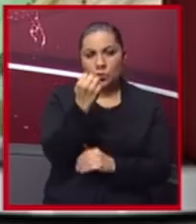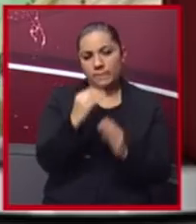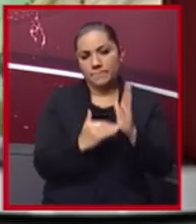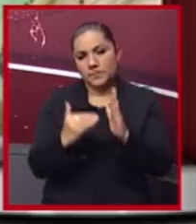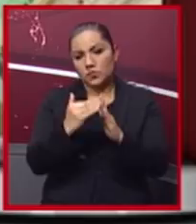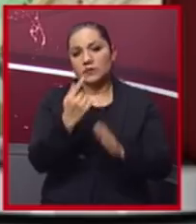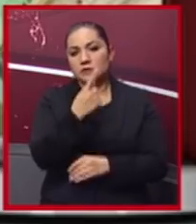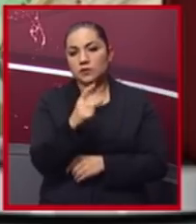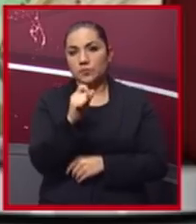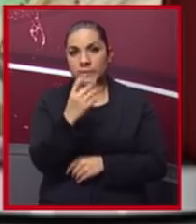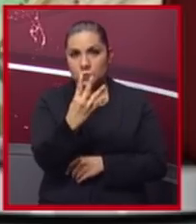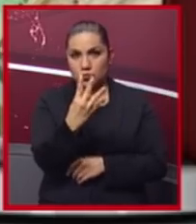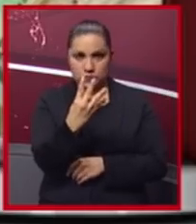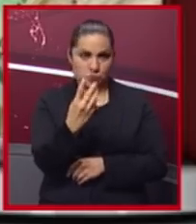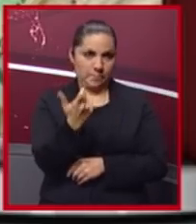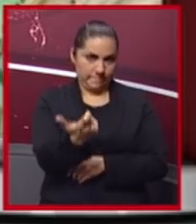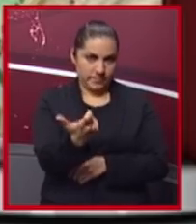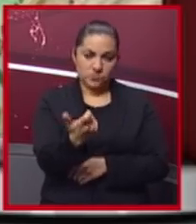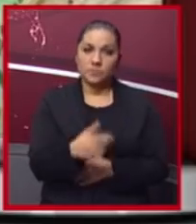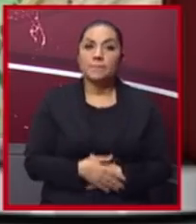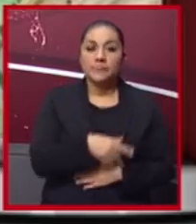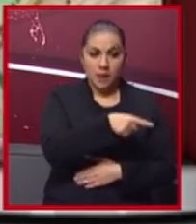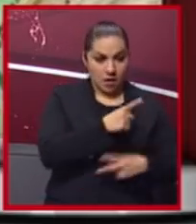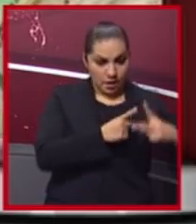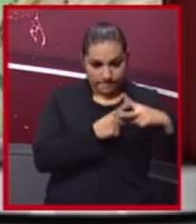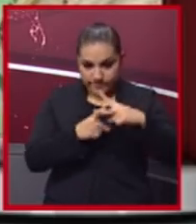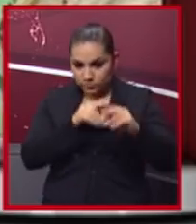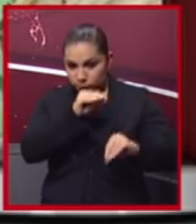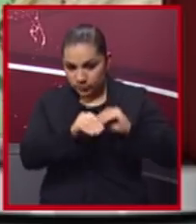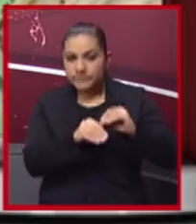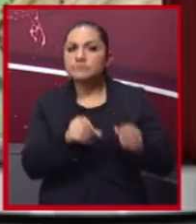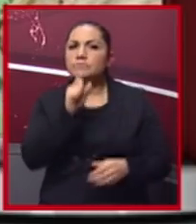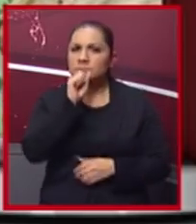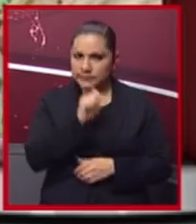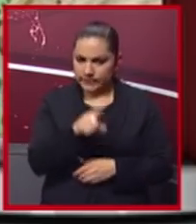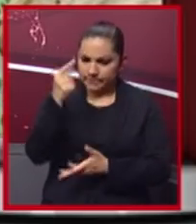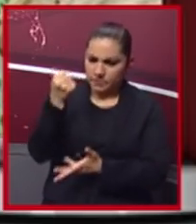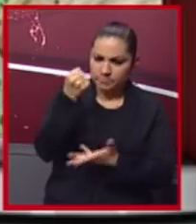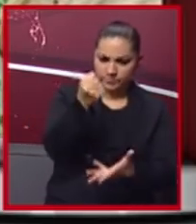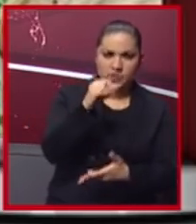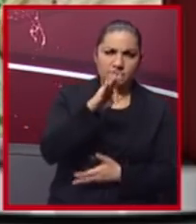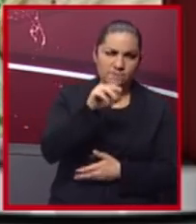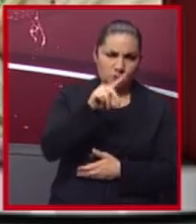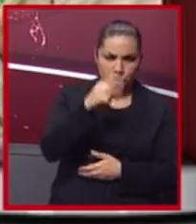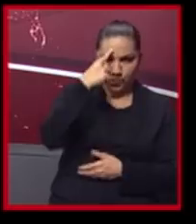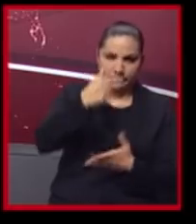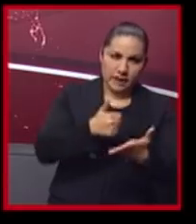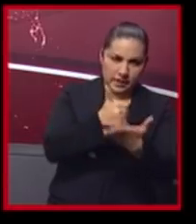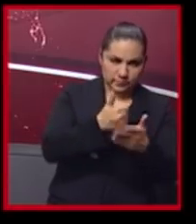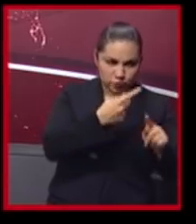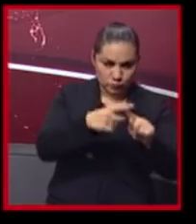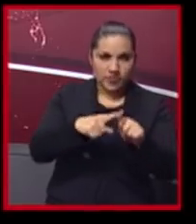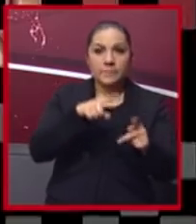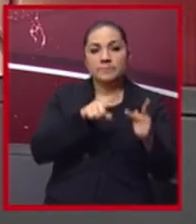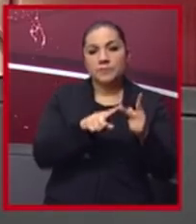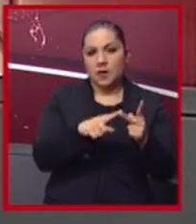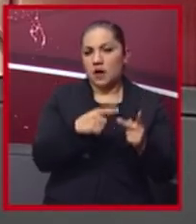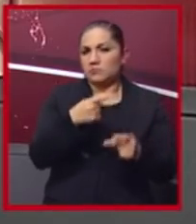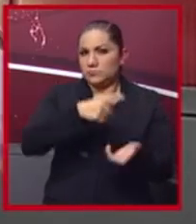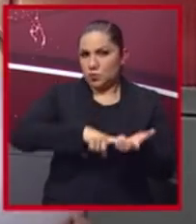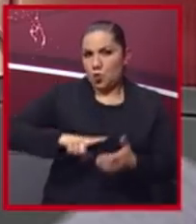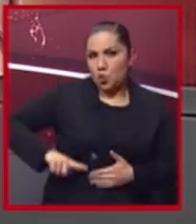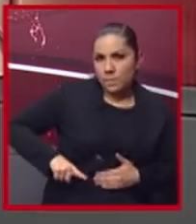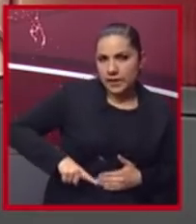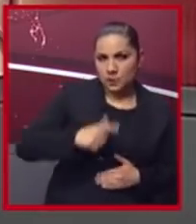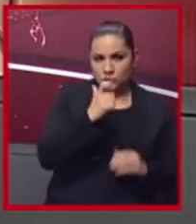4.009.124 pesos. El presupuesto también considera rubros como el Fondo Metropolitano, la austeridad republicana, comunicación social